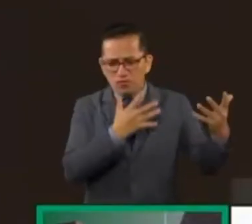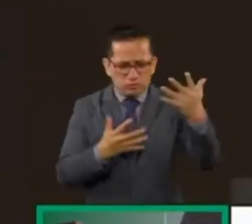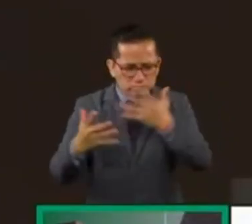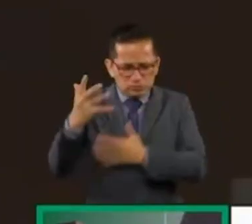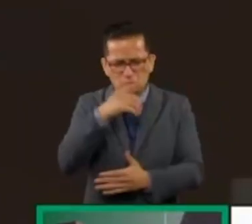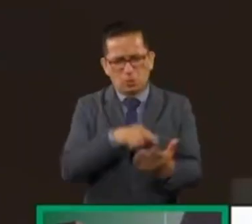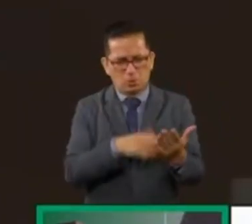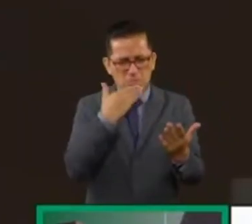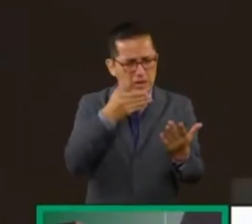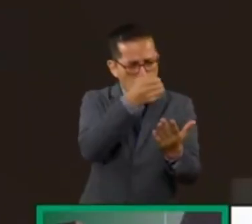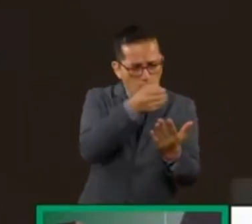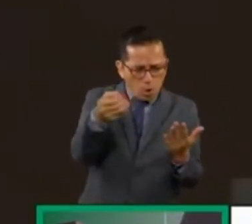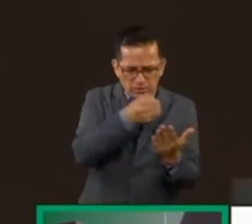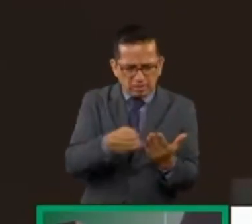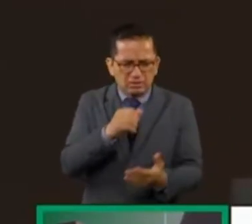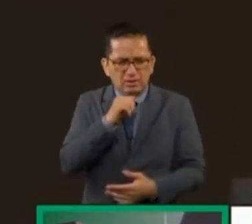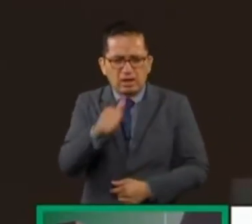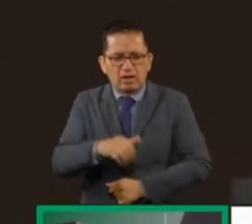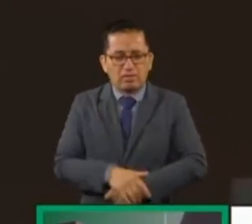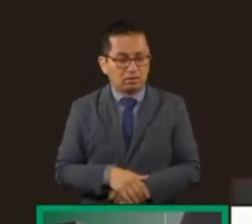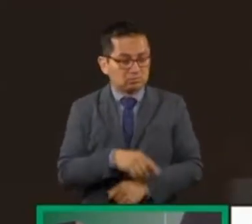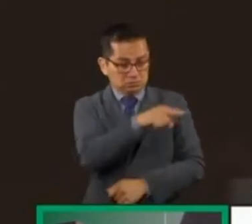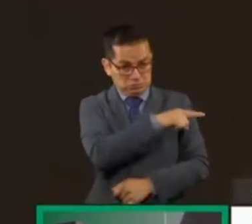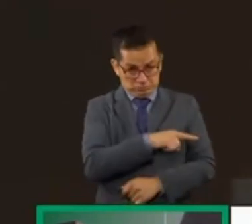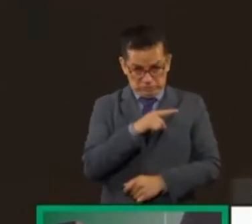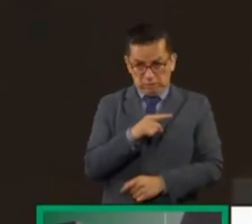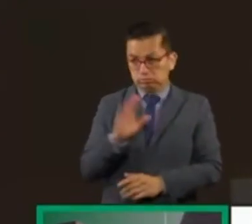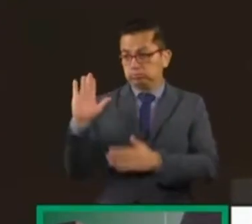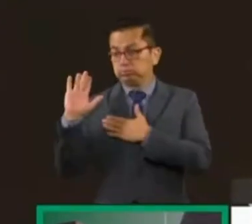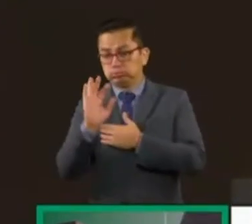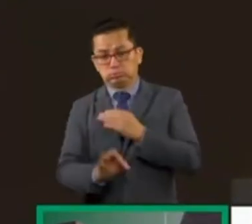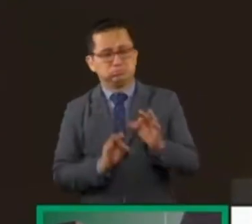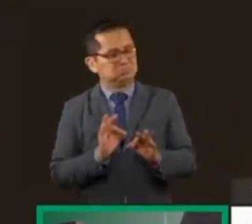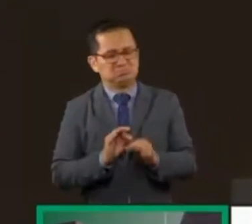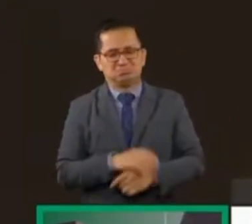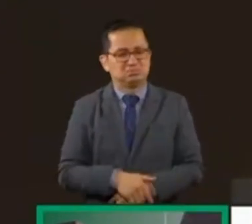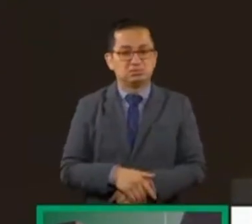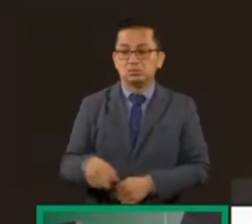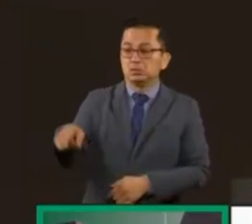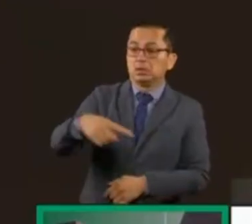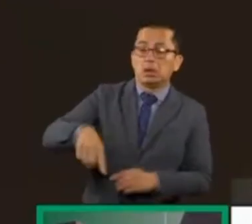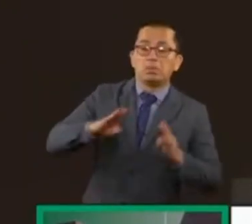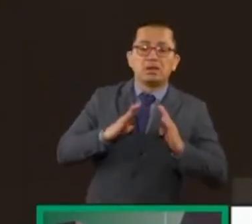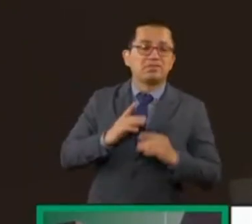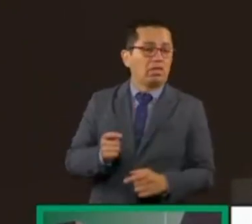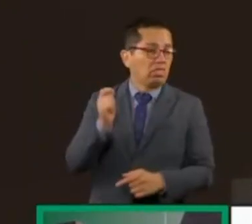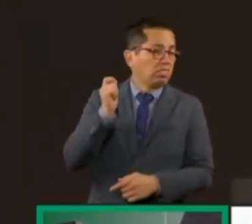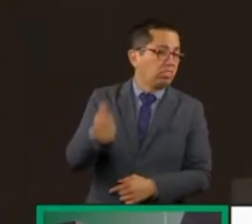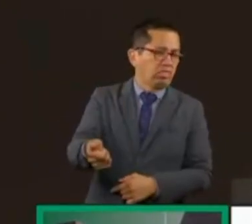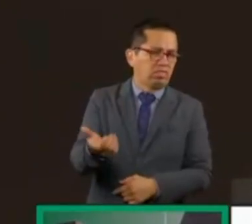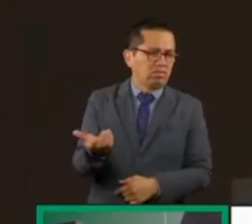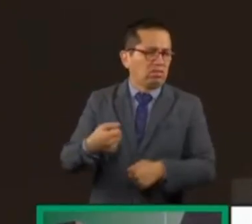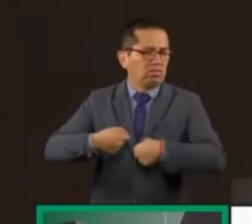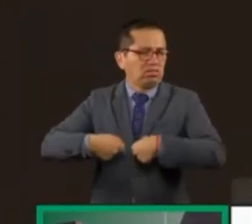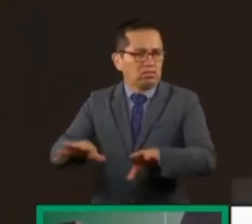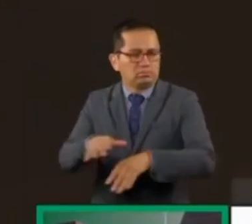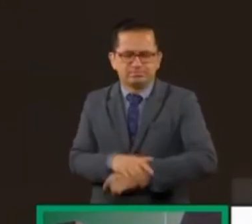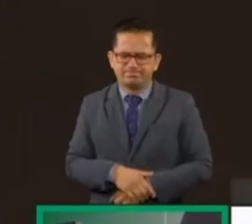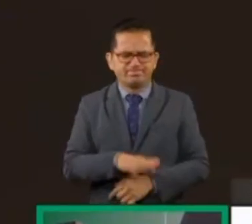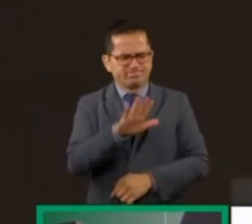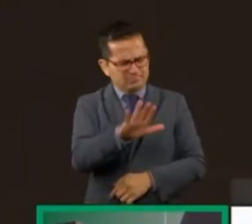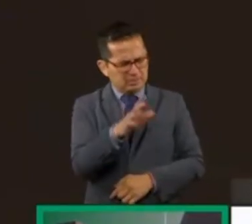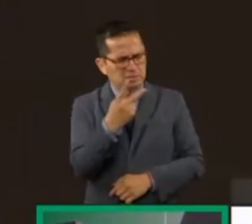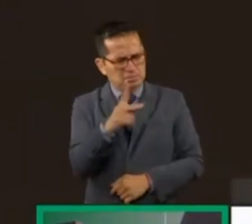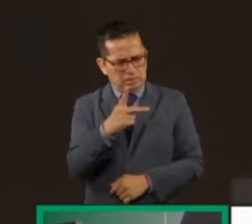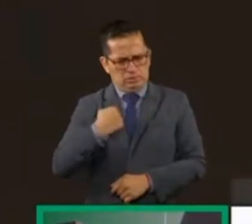confusión. No cumplen y abandonan al ejército. Pero en Acción Nacional, en la oposición, por todos